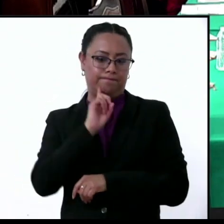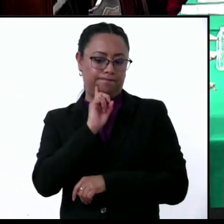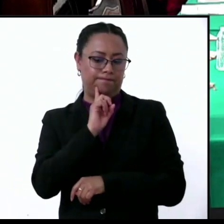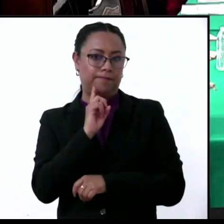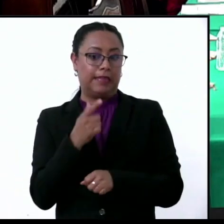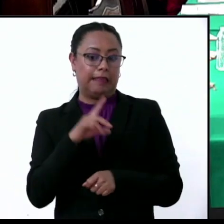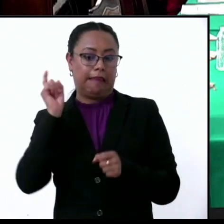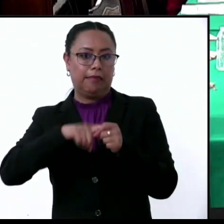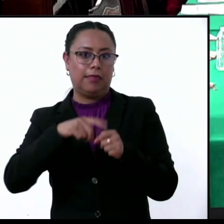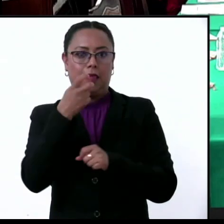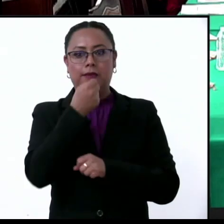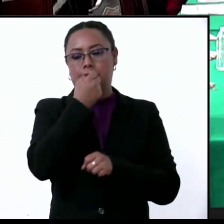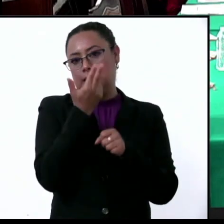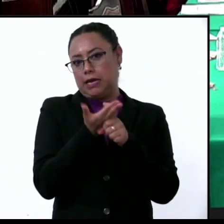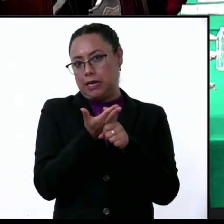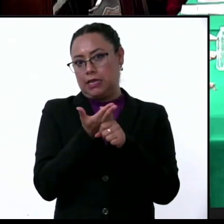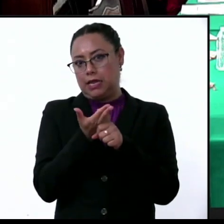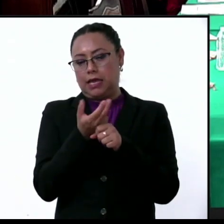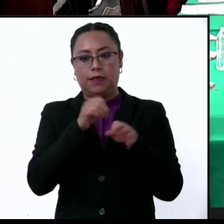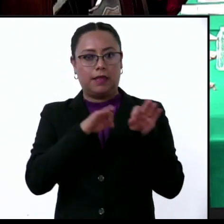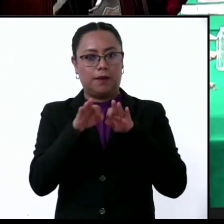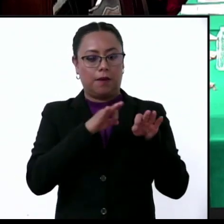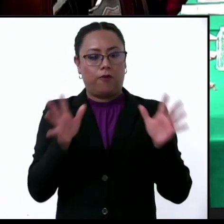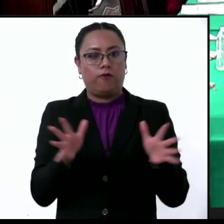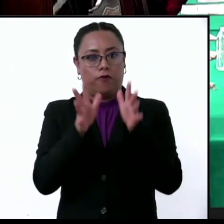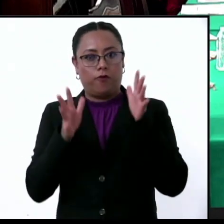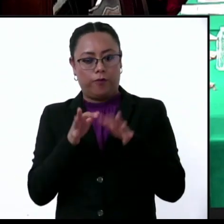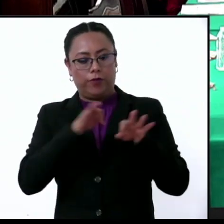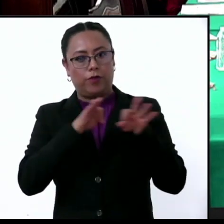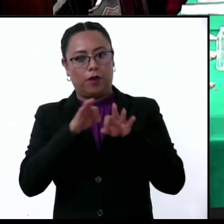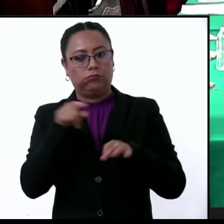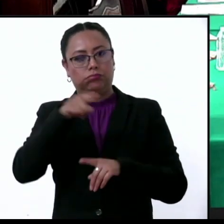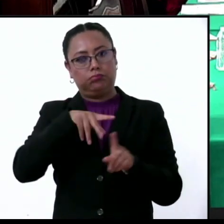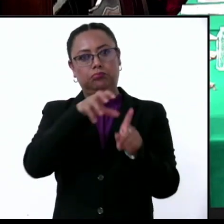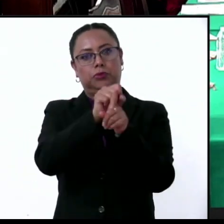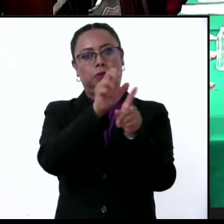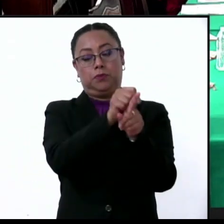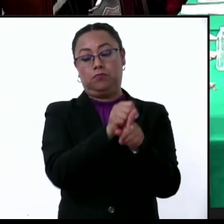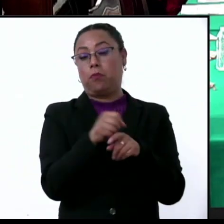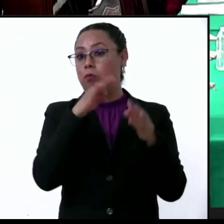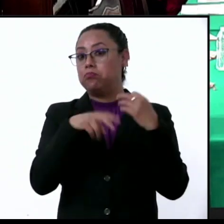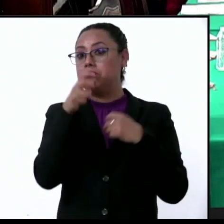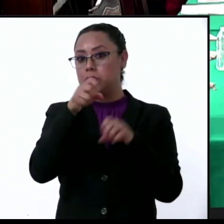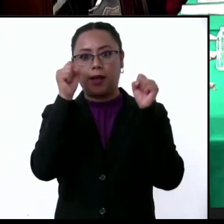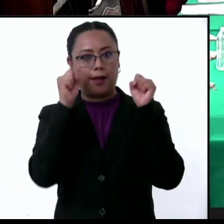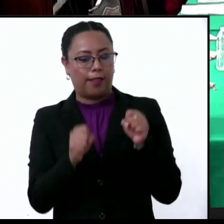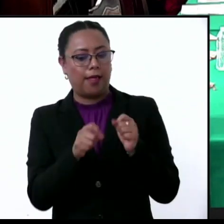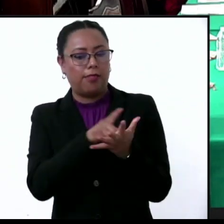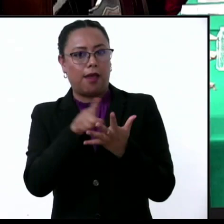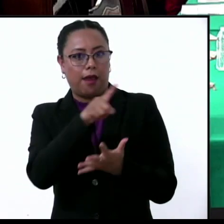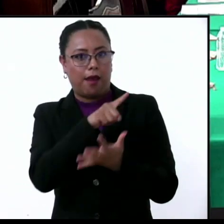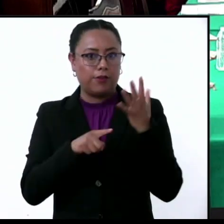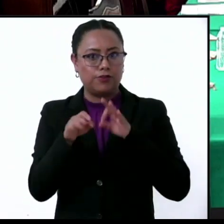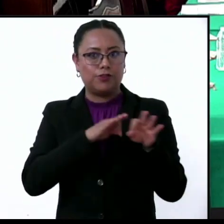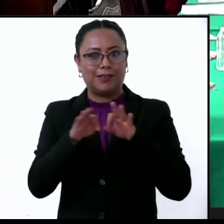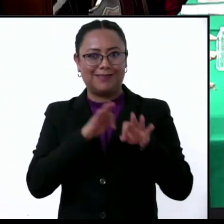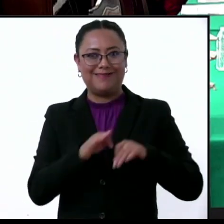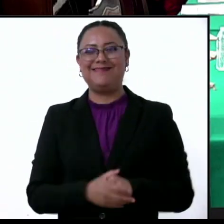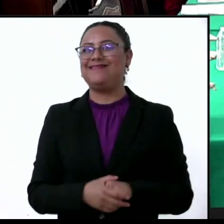parte de la Secretaría de Trabajo y Fomento al Empleo, que lo han hecho posible, que tienen garantizados todos sus derechos laborales,